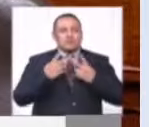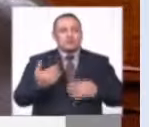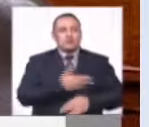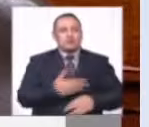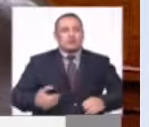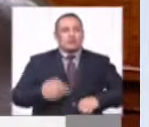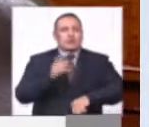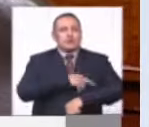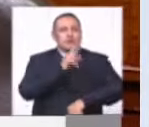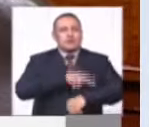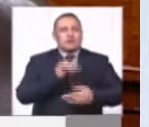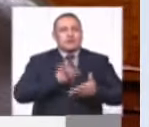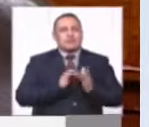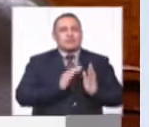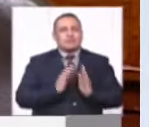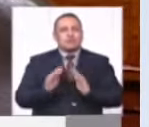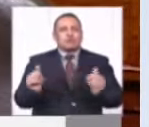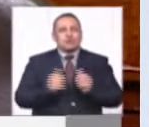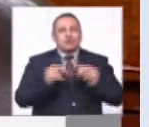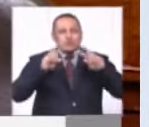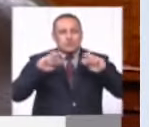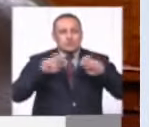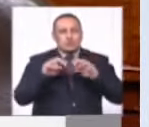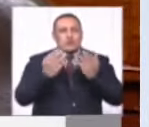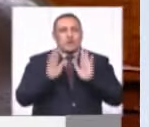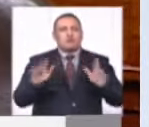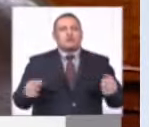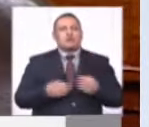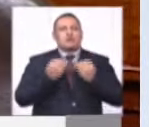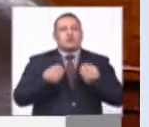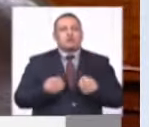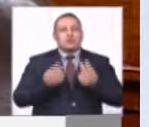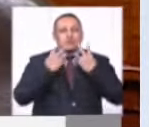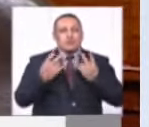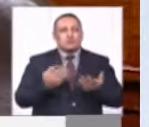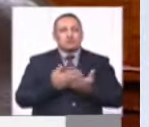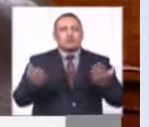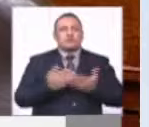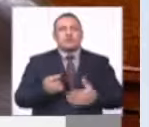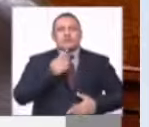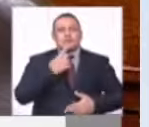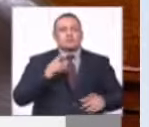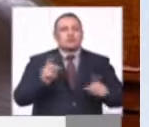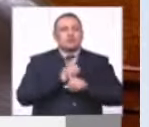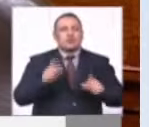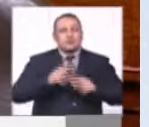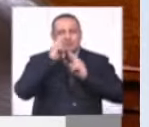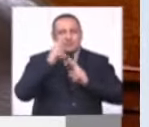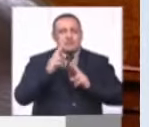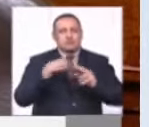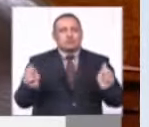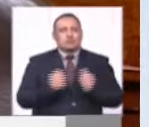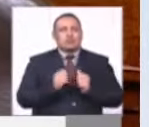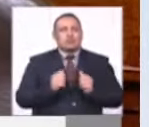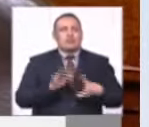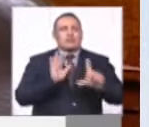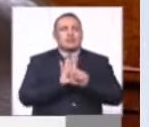regional y tiene procesos de investigación abiertos. Entonces, ¿dónde está? No se está respetando